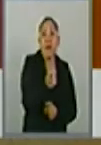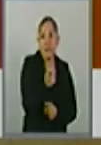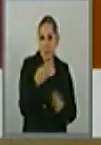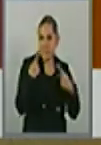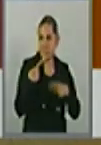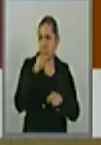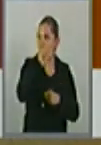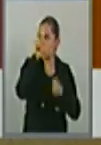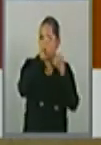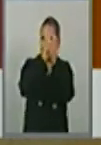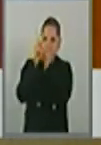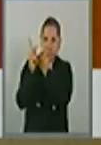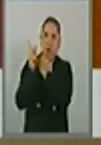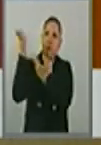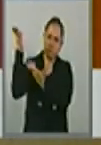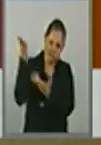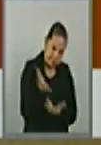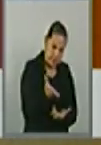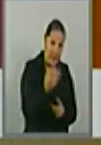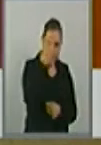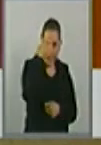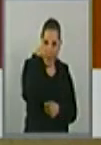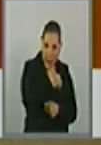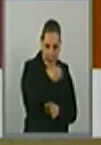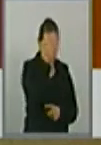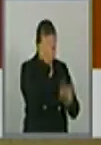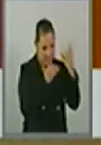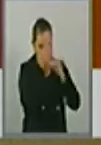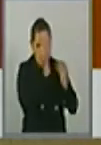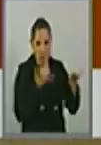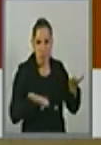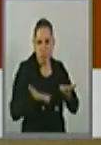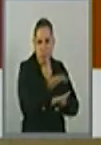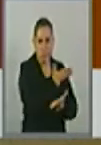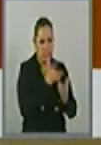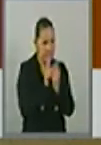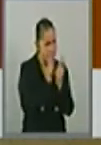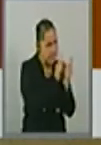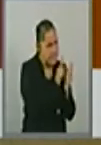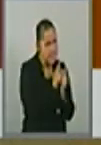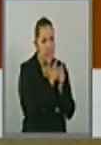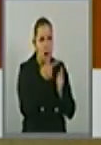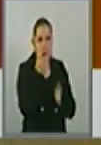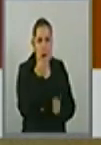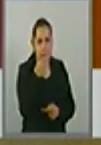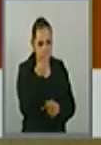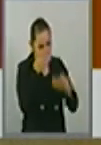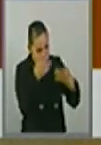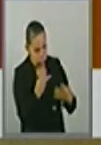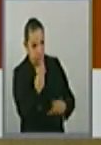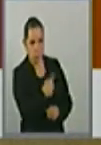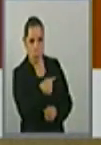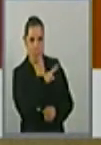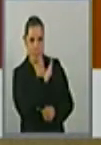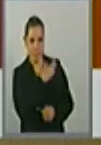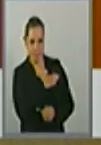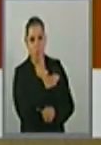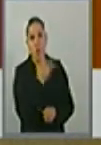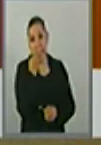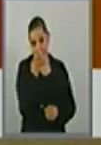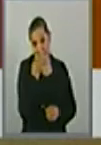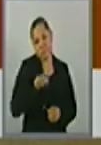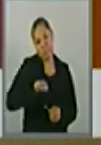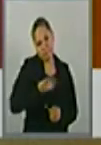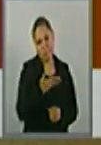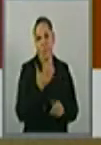de un idioma y su cultura en un país nativo en este orden de ideas se considera turismo idiomático